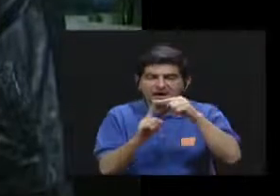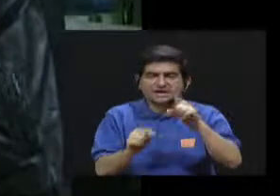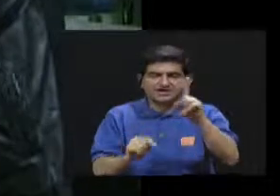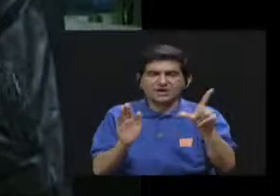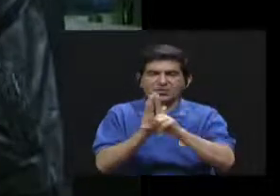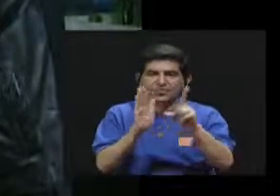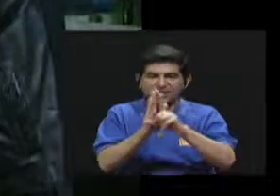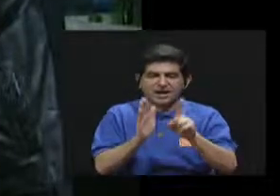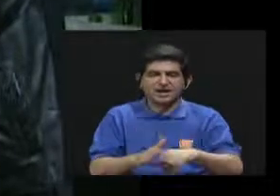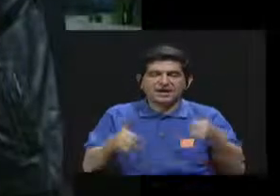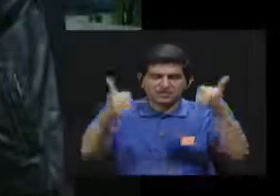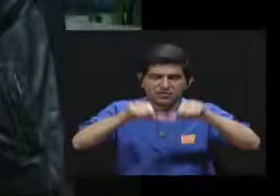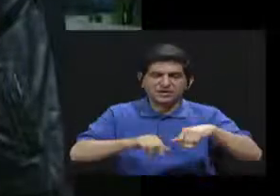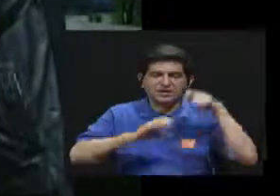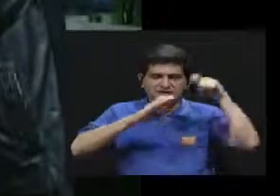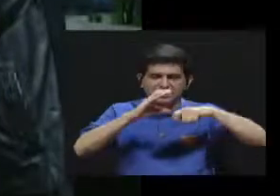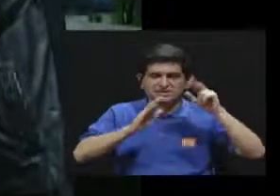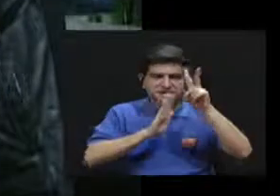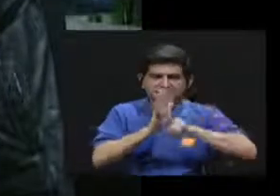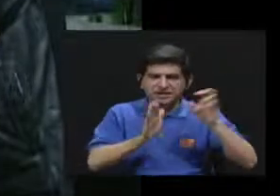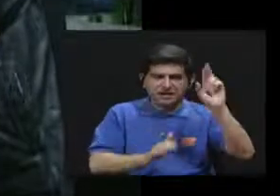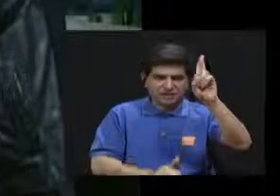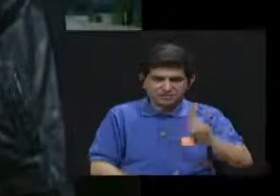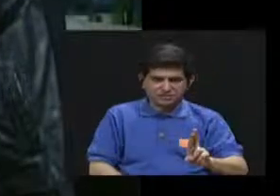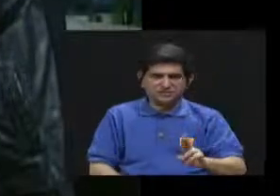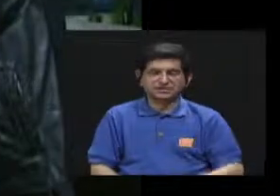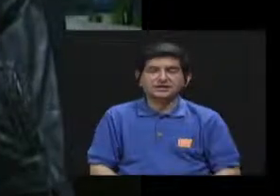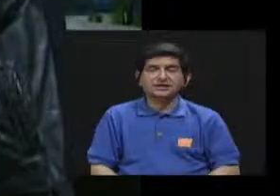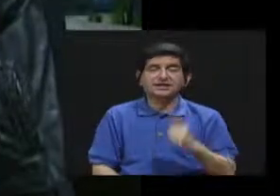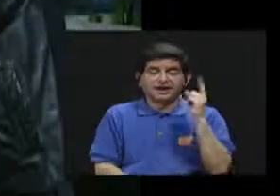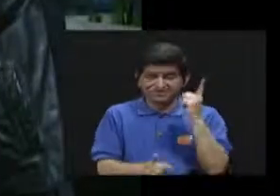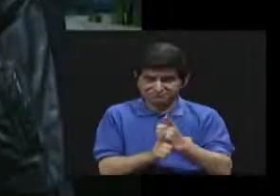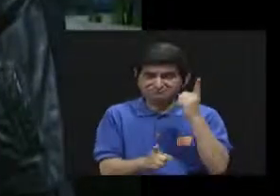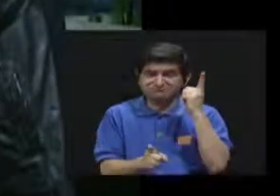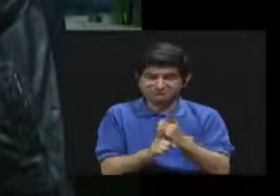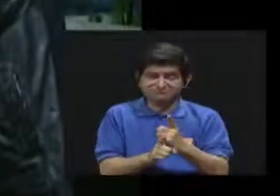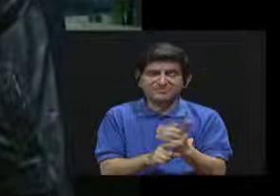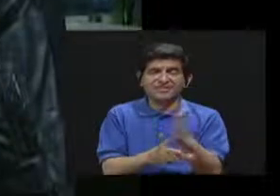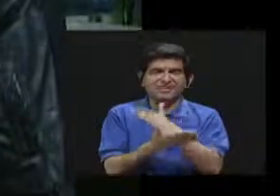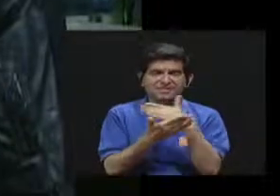costarricense, porque efectivamente, si hay algo de lo que salió